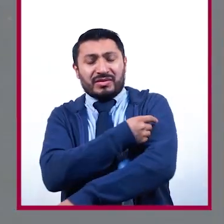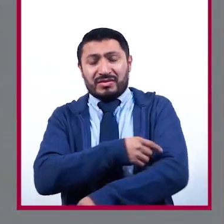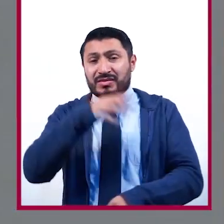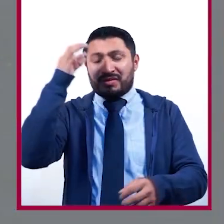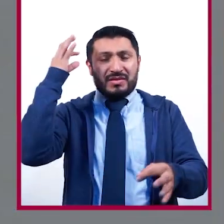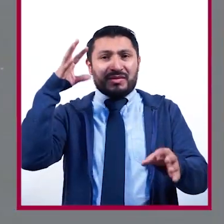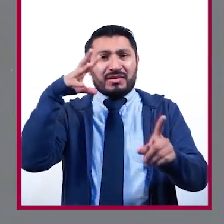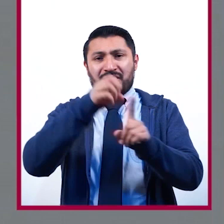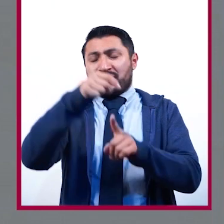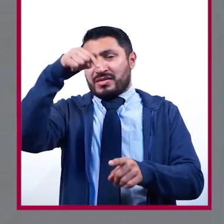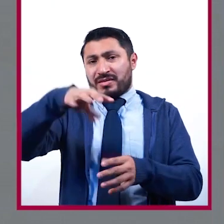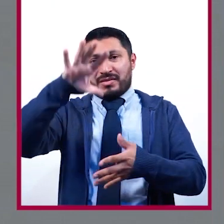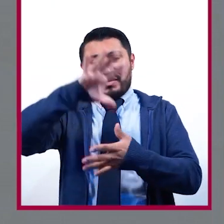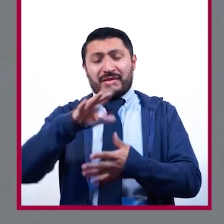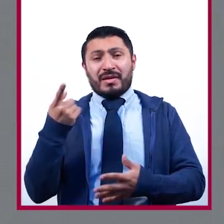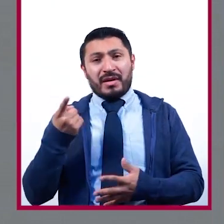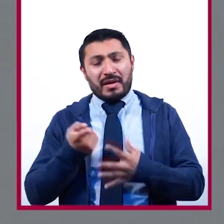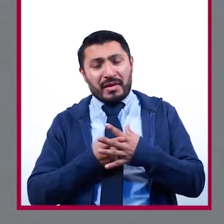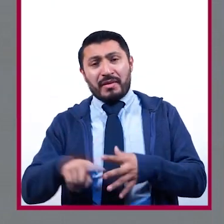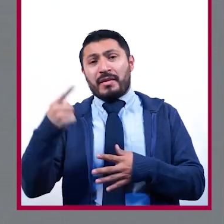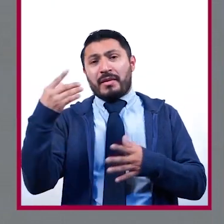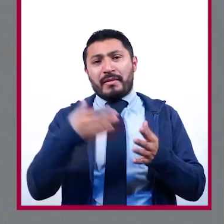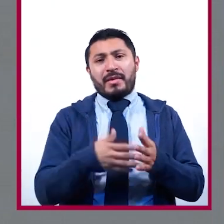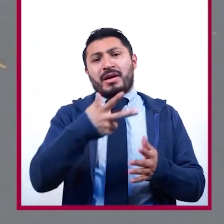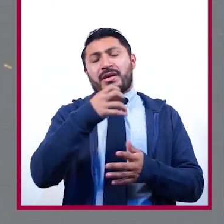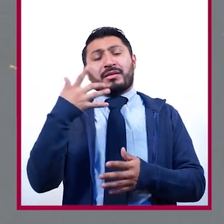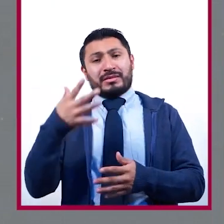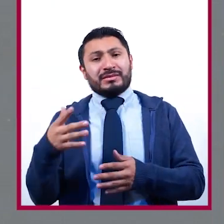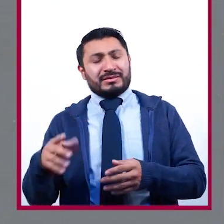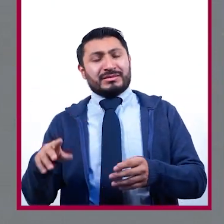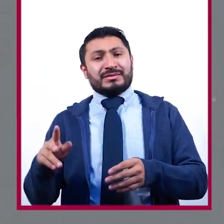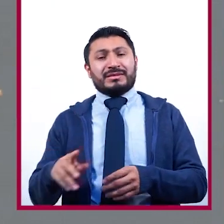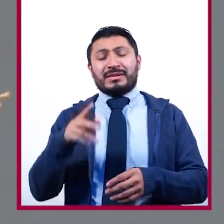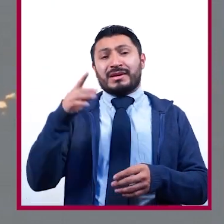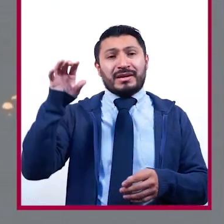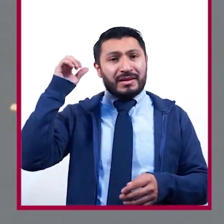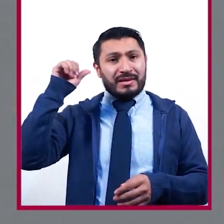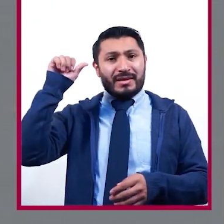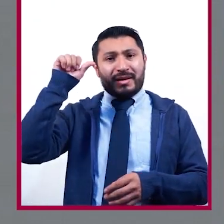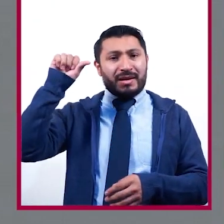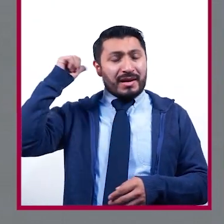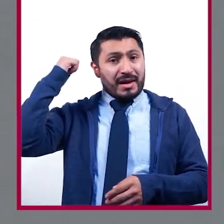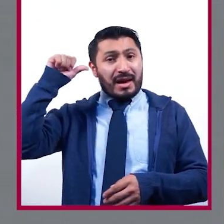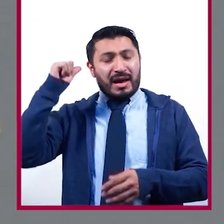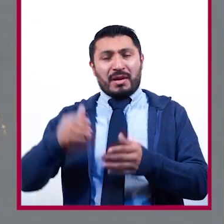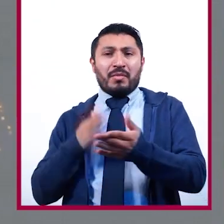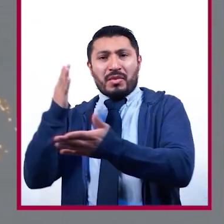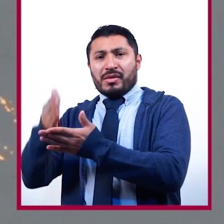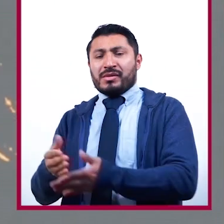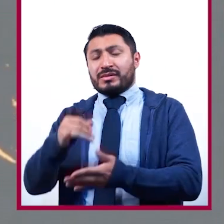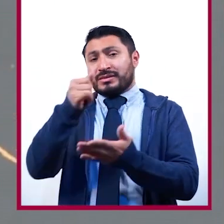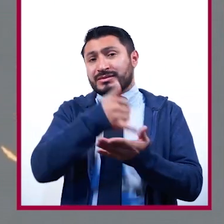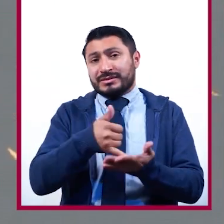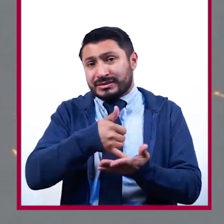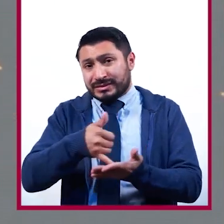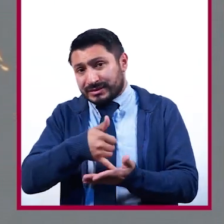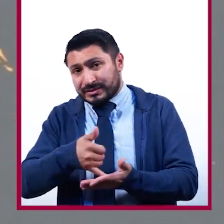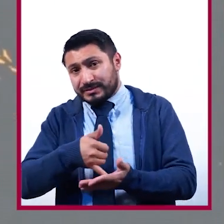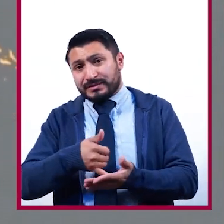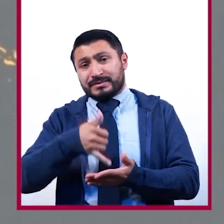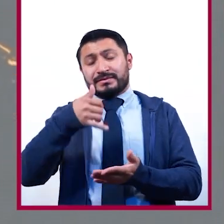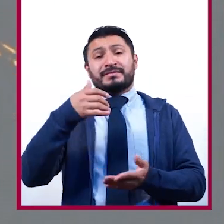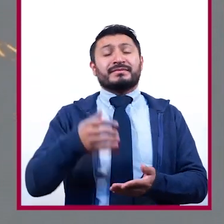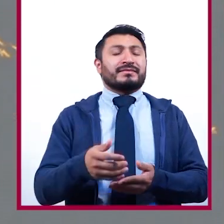su misión en América, a principios de 1805, Balmis salió del puerto de Acapulco hacia las islas Filipinas y